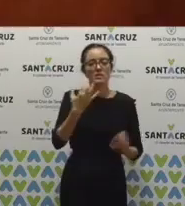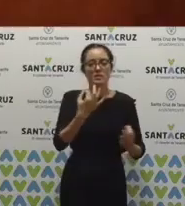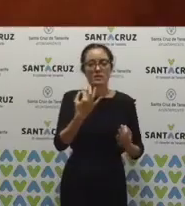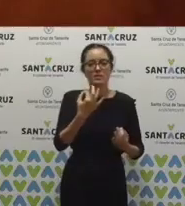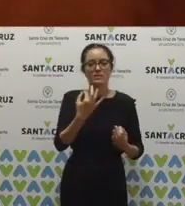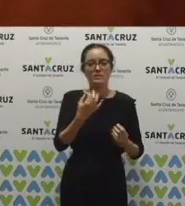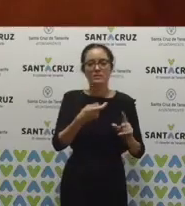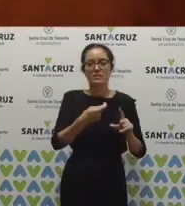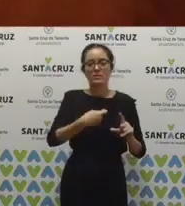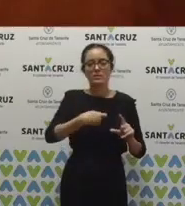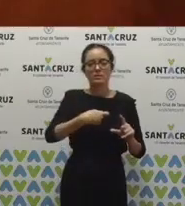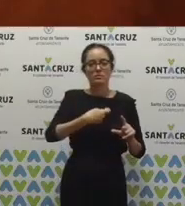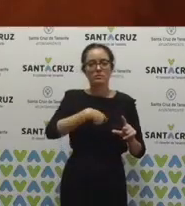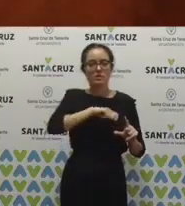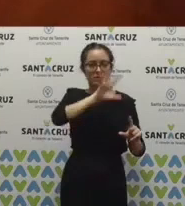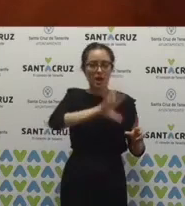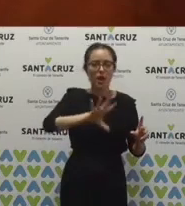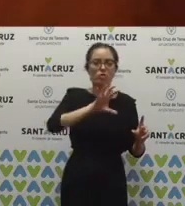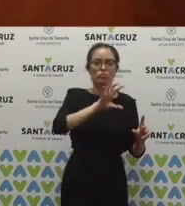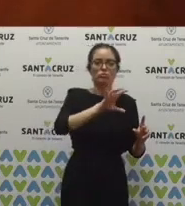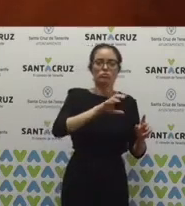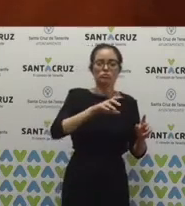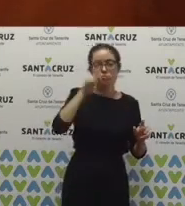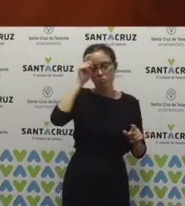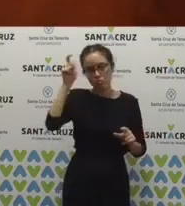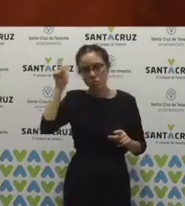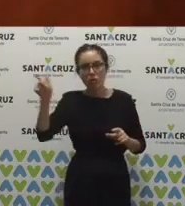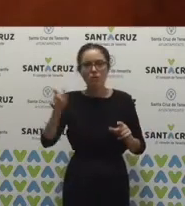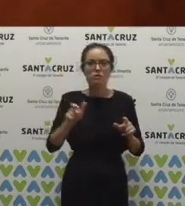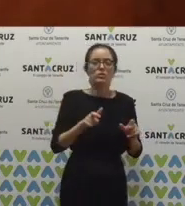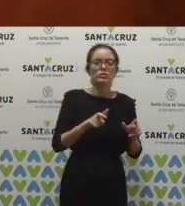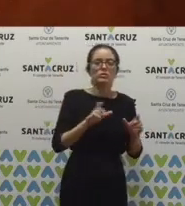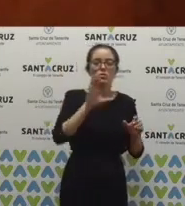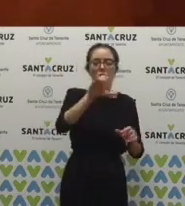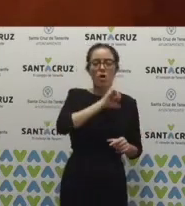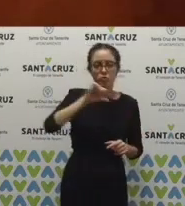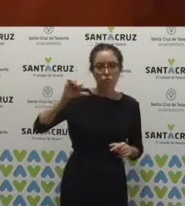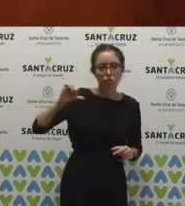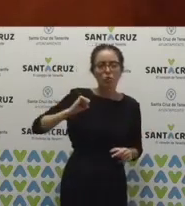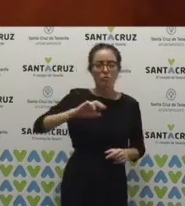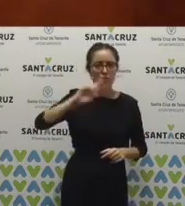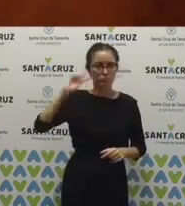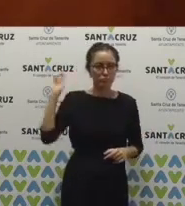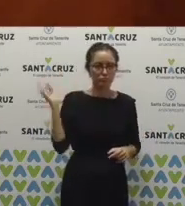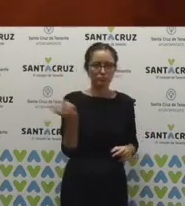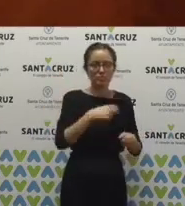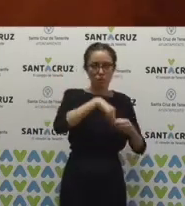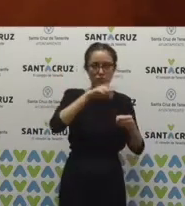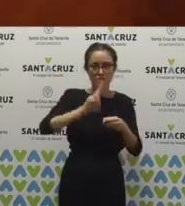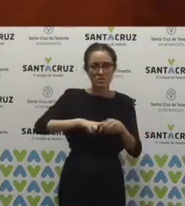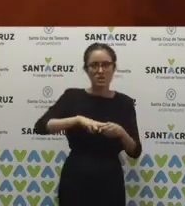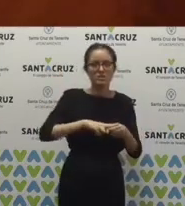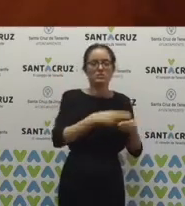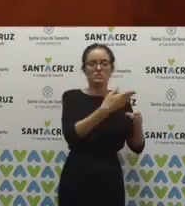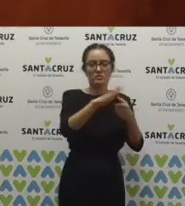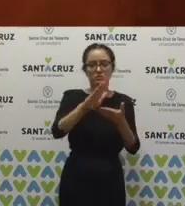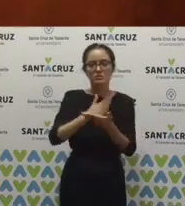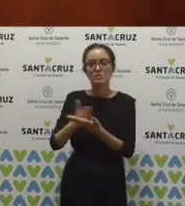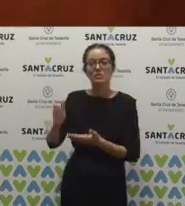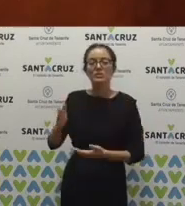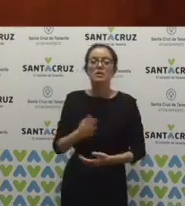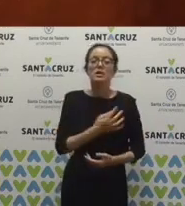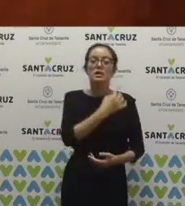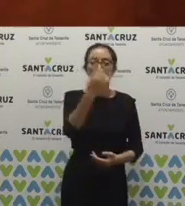en municipios provincias y comunidades autónomas y que todas las entidades municipios comunas autónomas y provincias gozan de autonomía